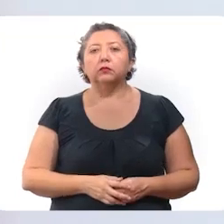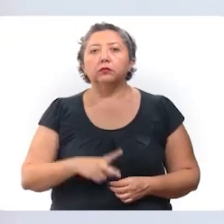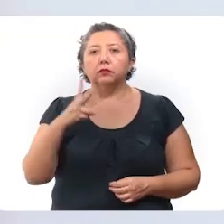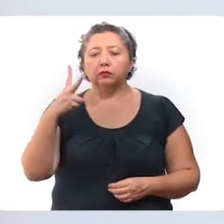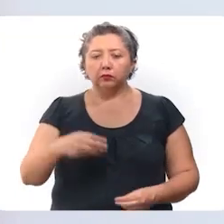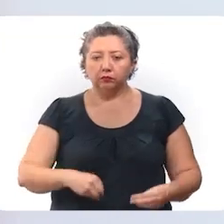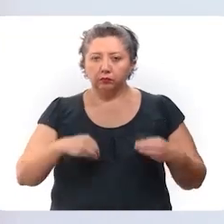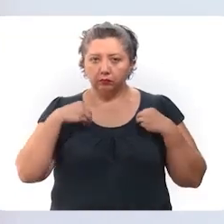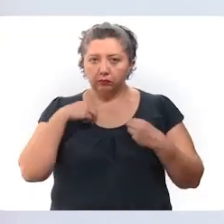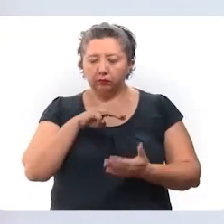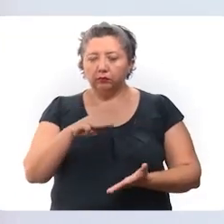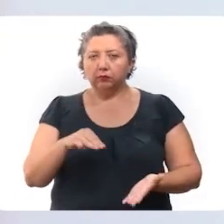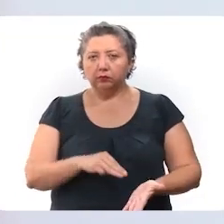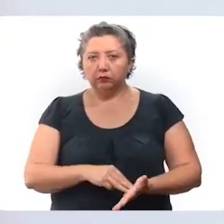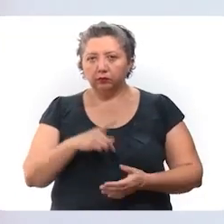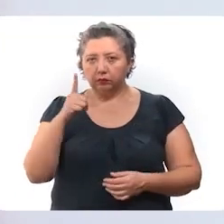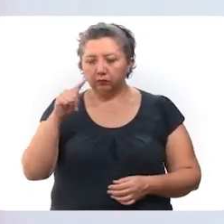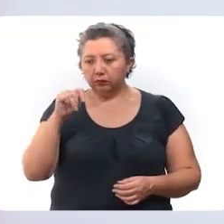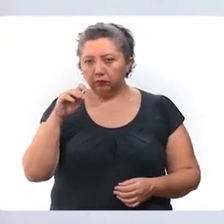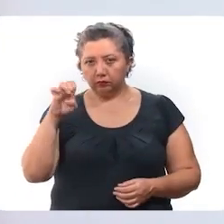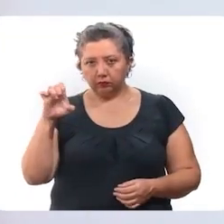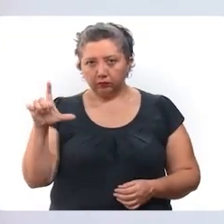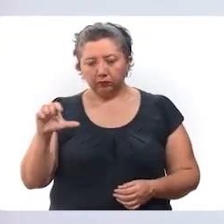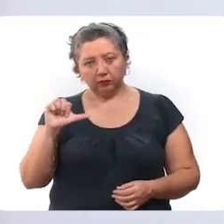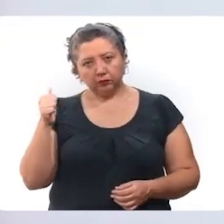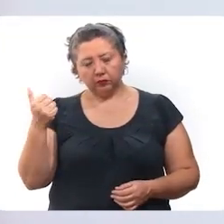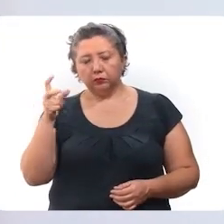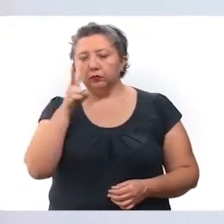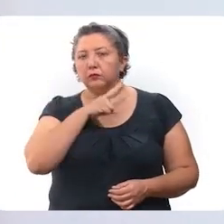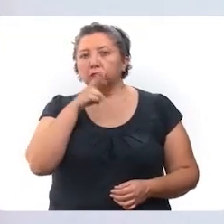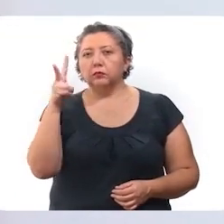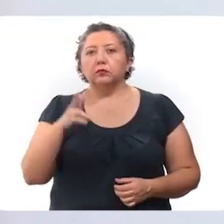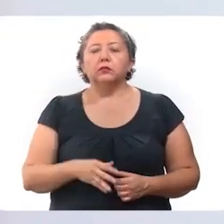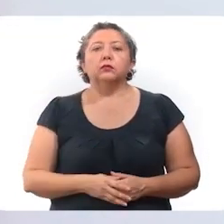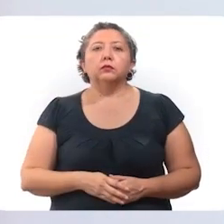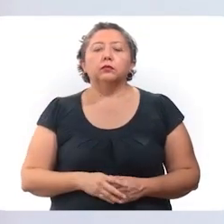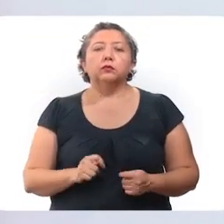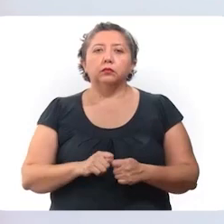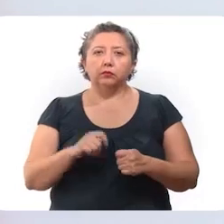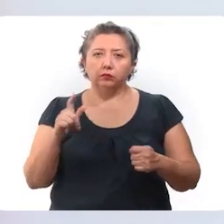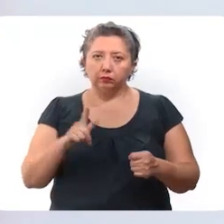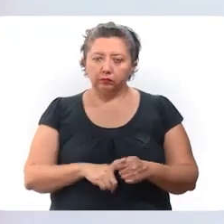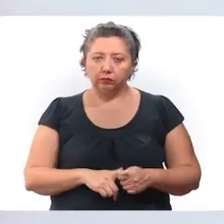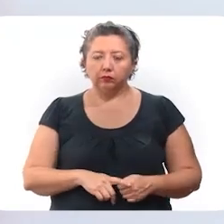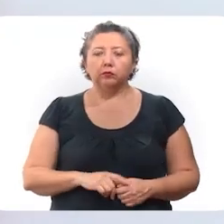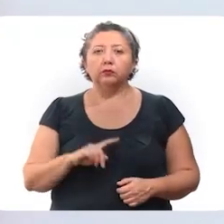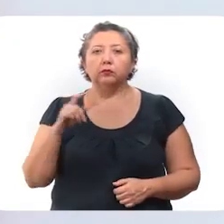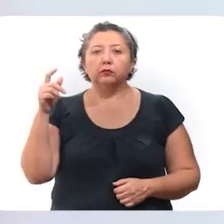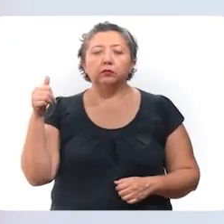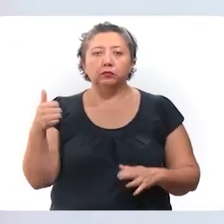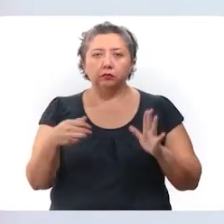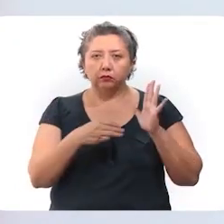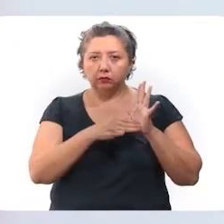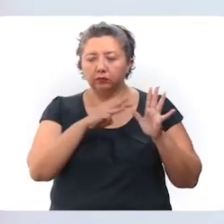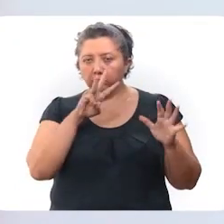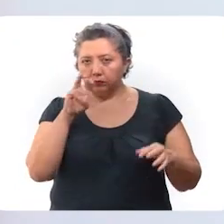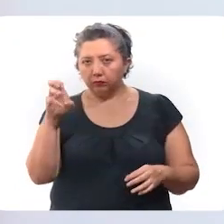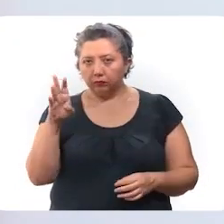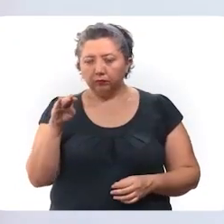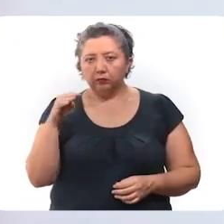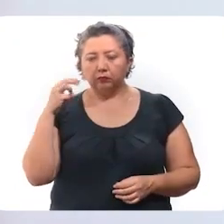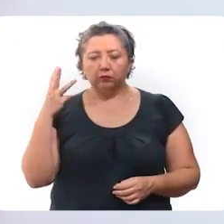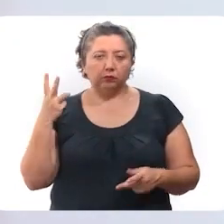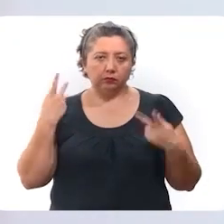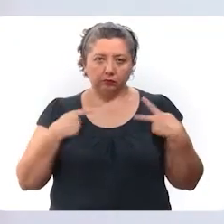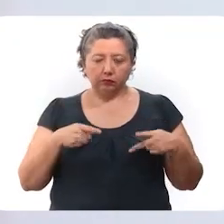2 residían en Mérida, 1 en Ticul y 1 en Valladolid. En total, son